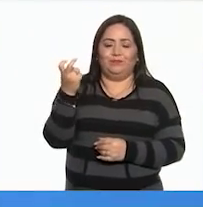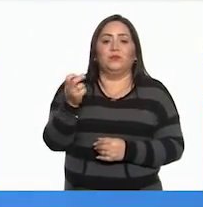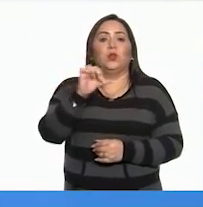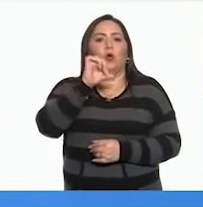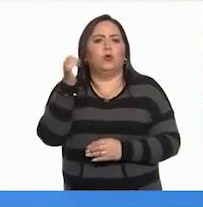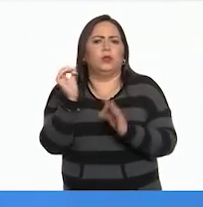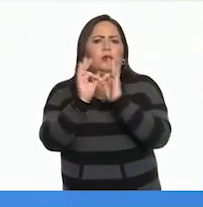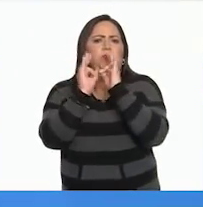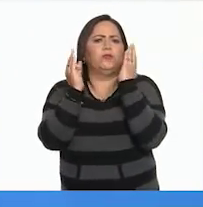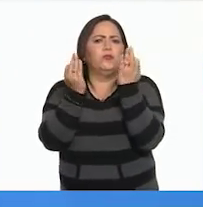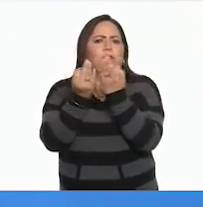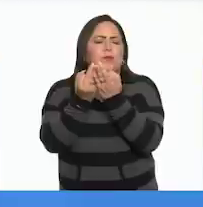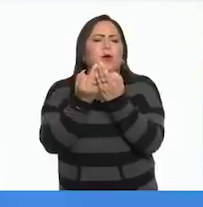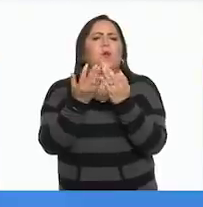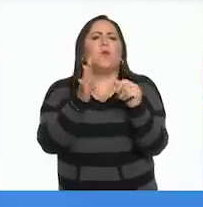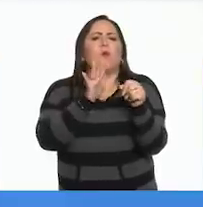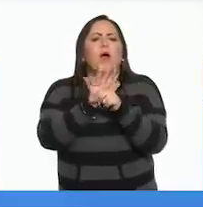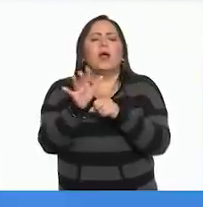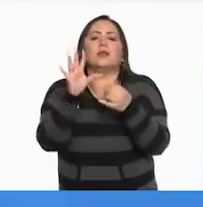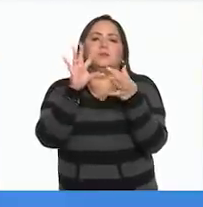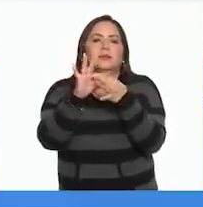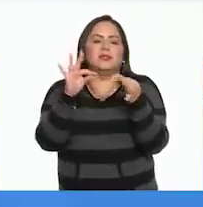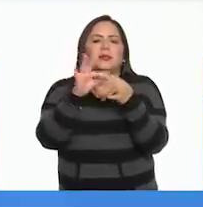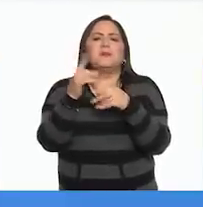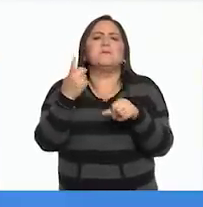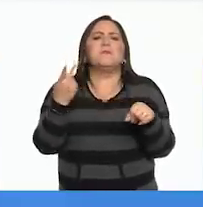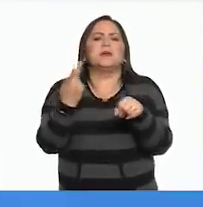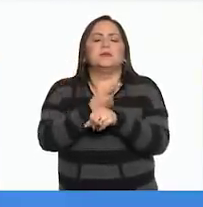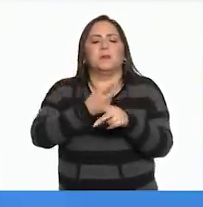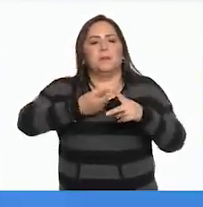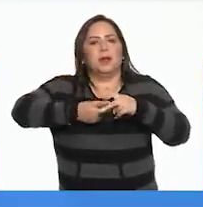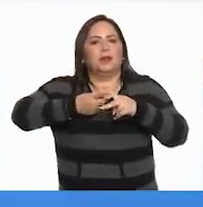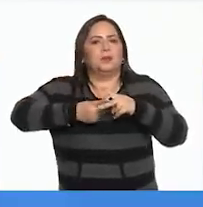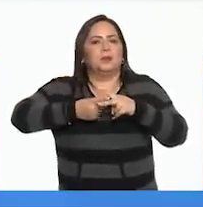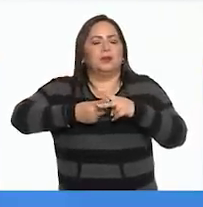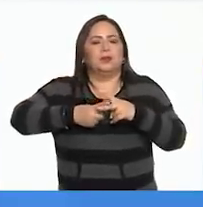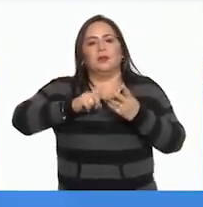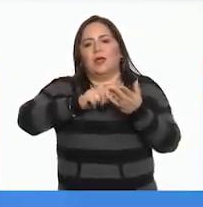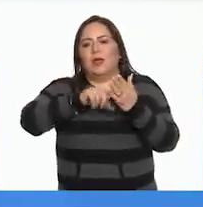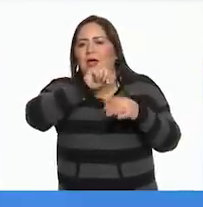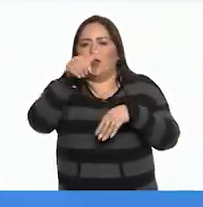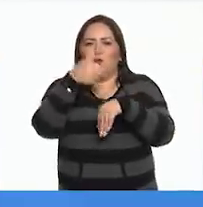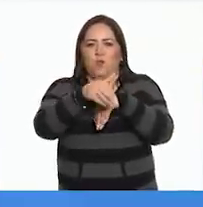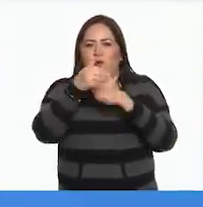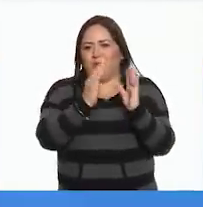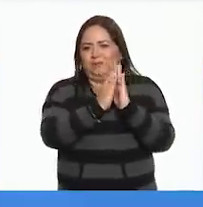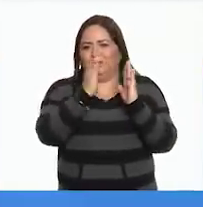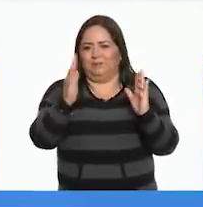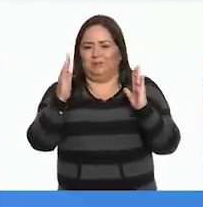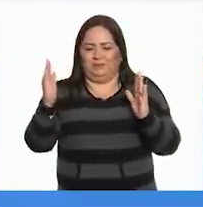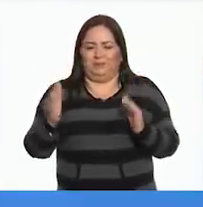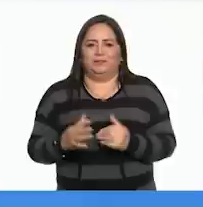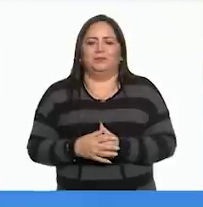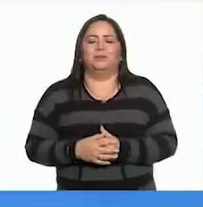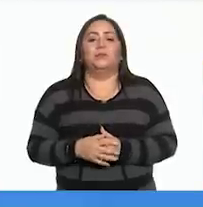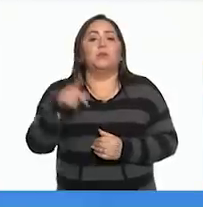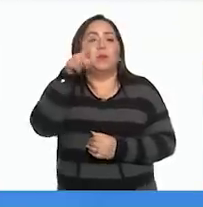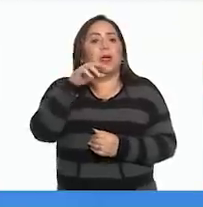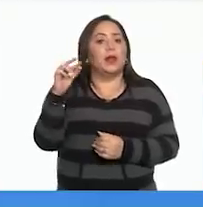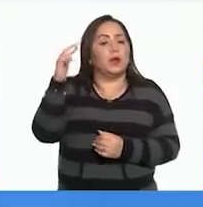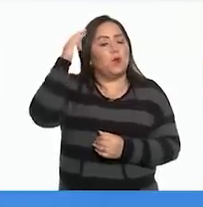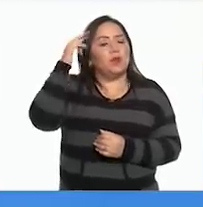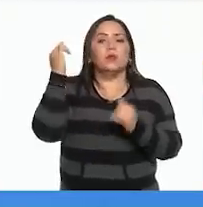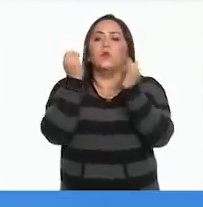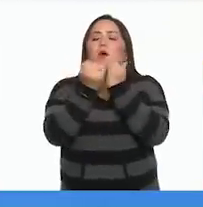Otra forma de expresarlo es explicar lo que ocurre matemáticamente en la sucesión que nos ocupa. Recuerda